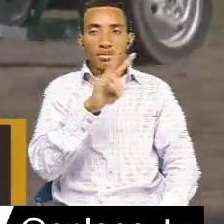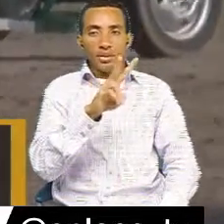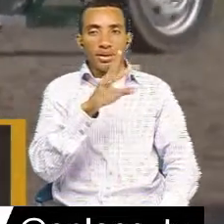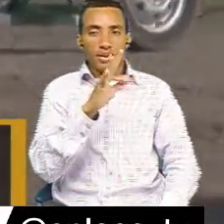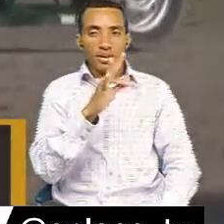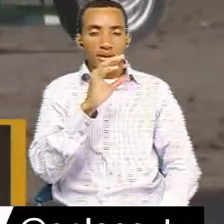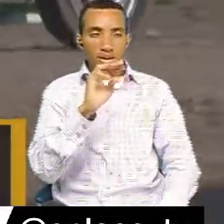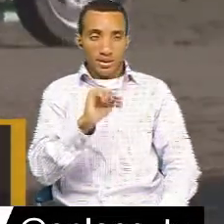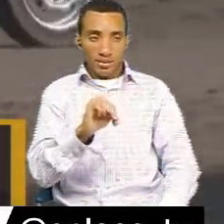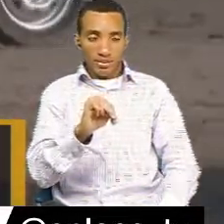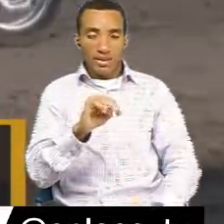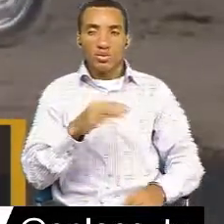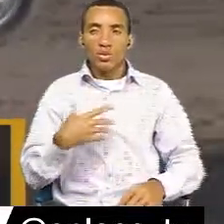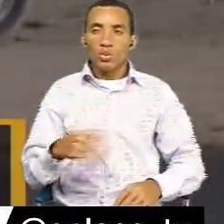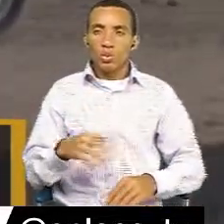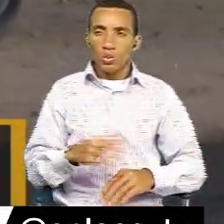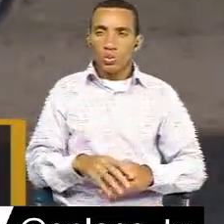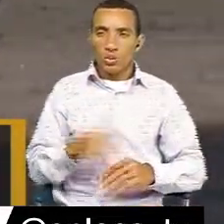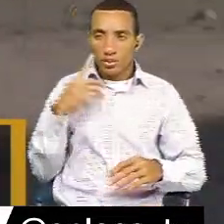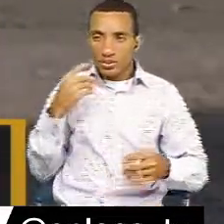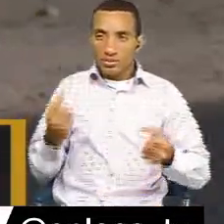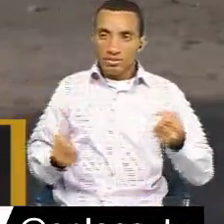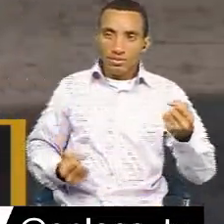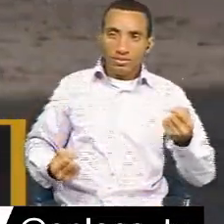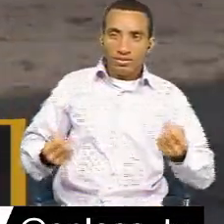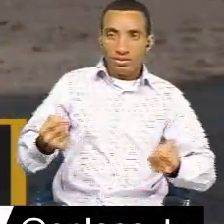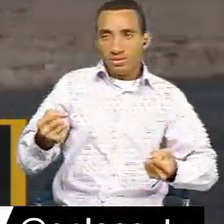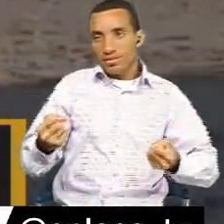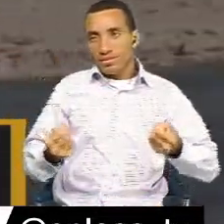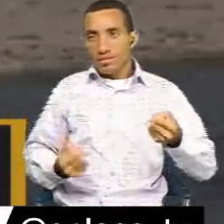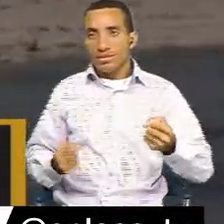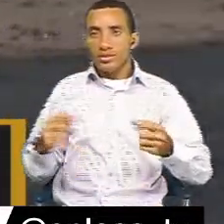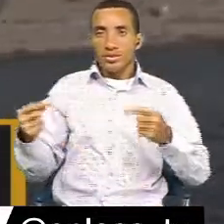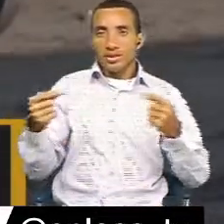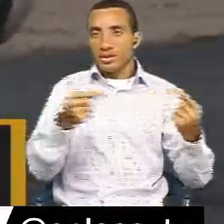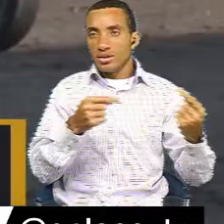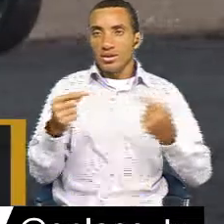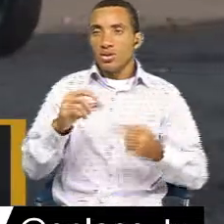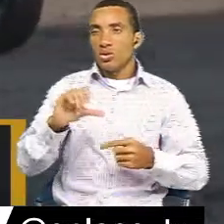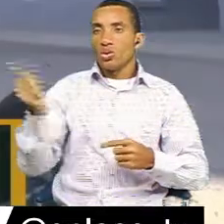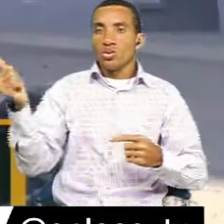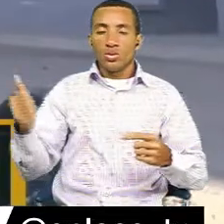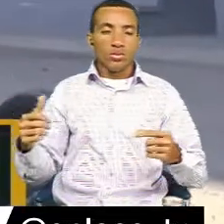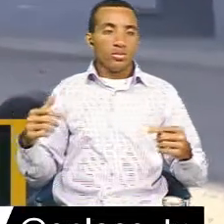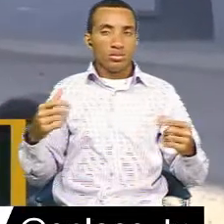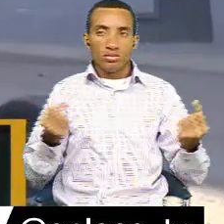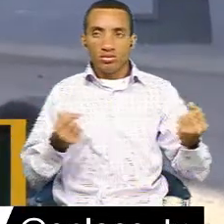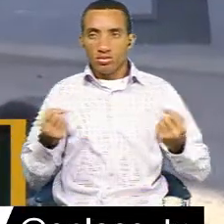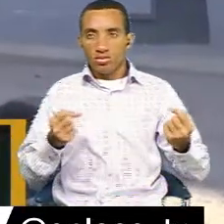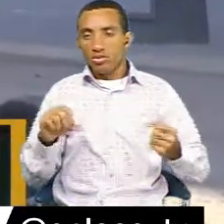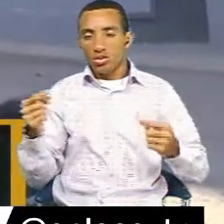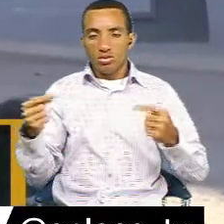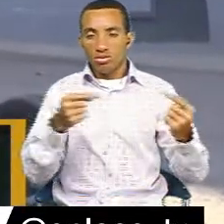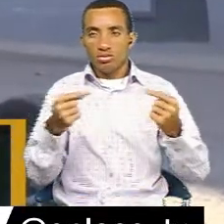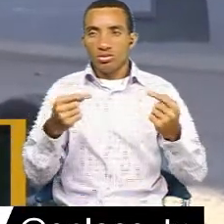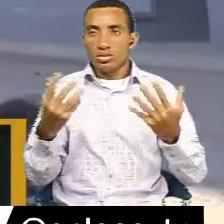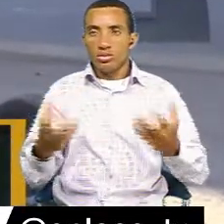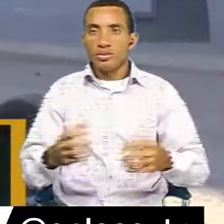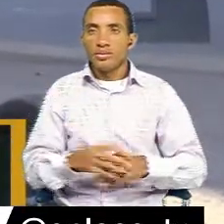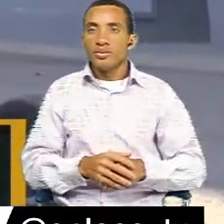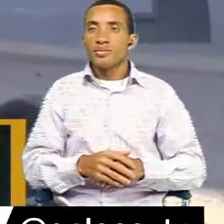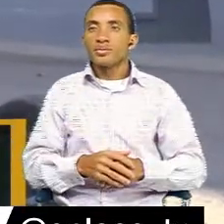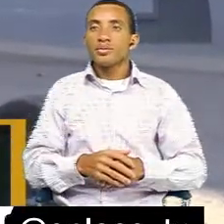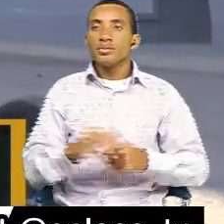de noviembre, en la pista habilitada en el Instituto Técnico Industrial, hay prevista una competencia con otros VTM de Santander. Bueno, nosotros llegamos acá a la industria con